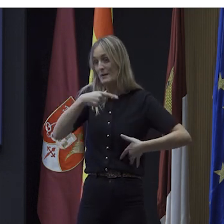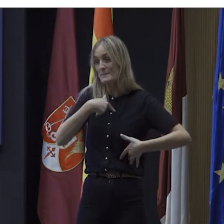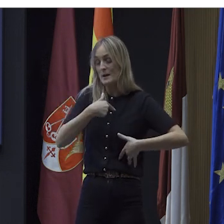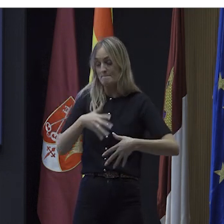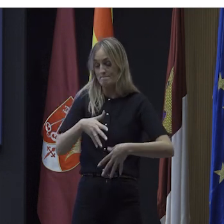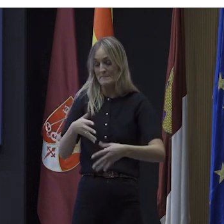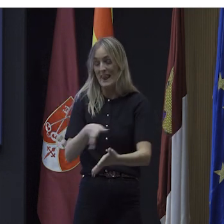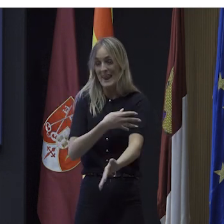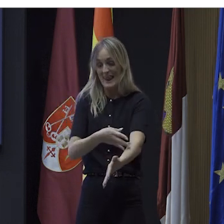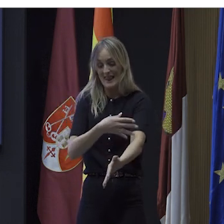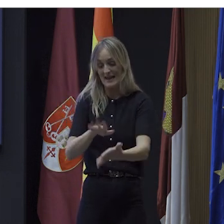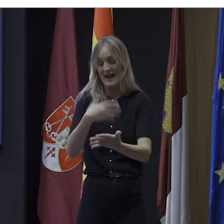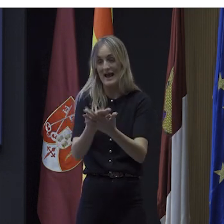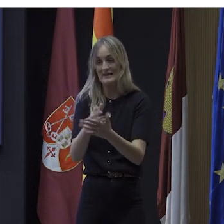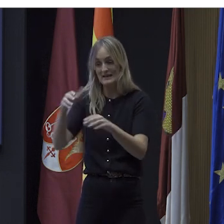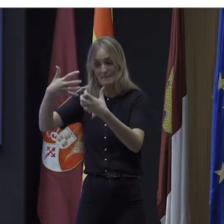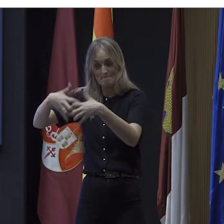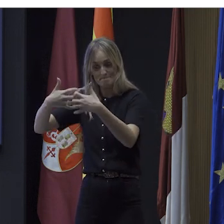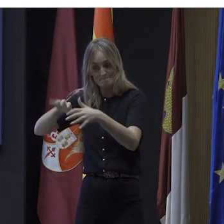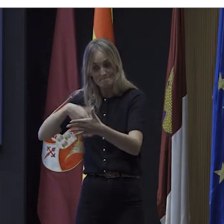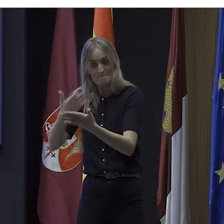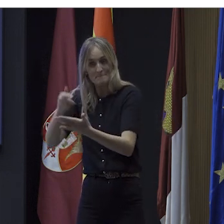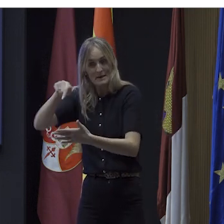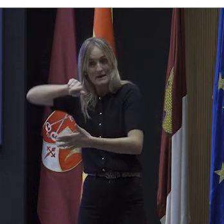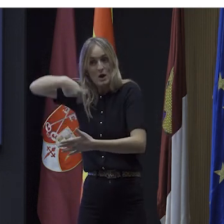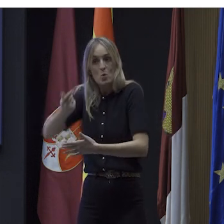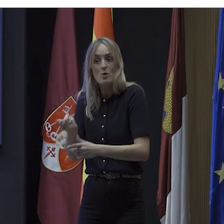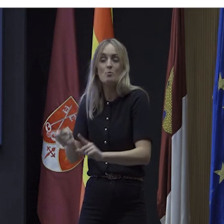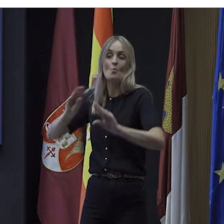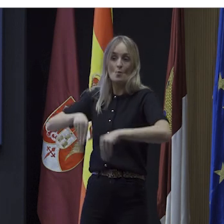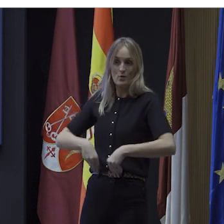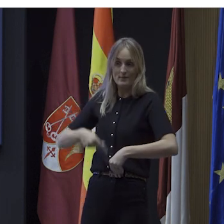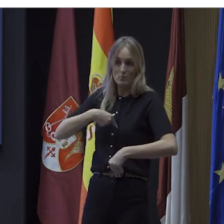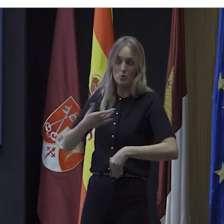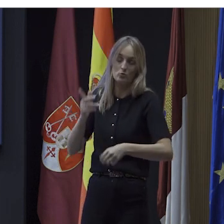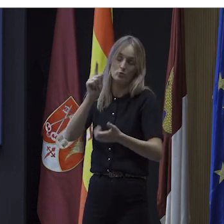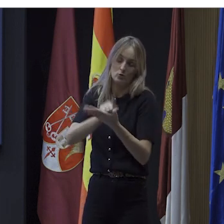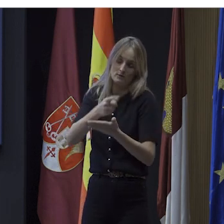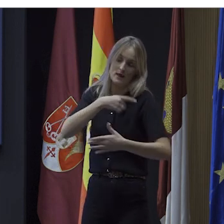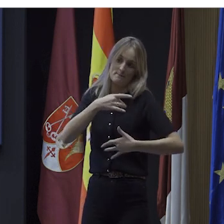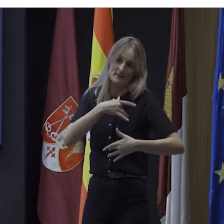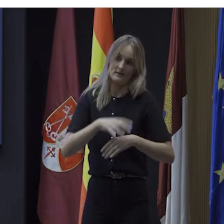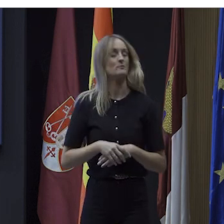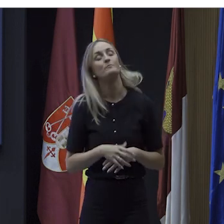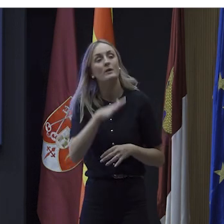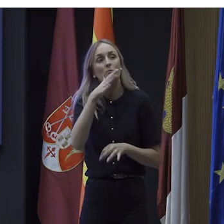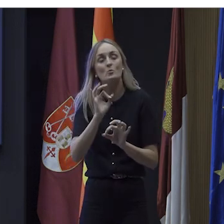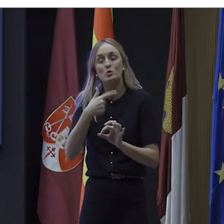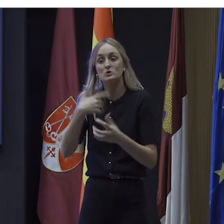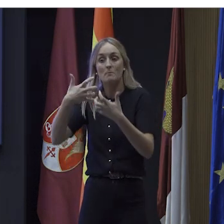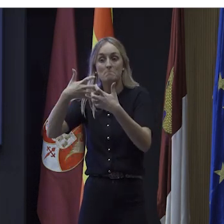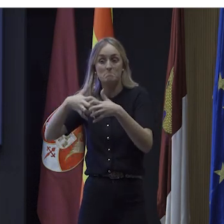esta máquina y devolverla al cuerpo del paciente, permitiendo así que se pudiera actuar sobre el corazón. Y de hecho, pues las máquinas